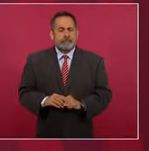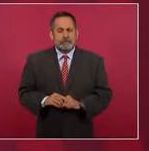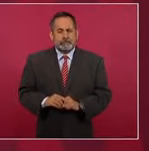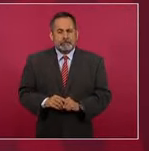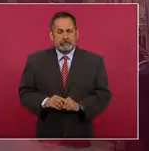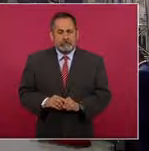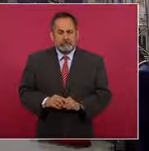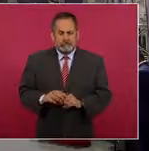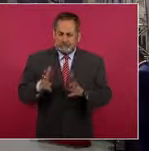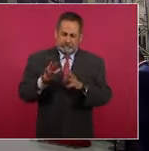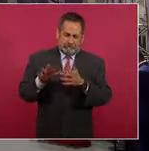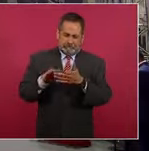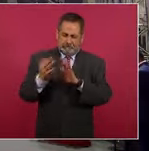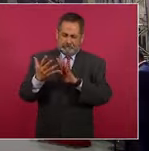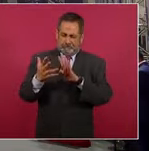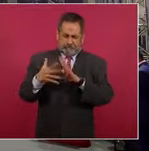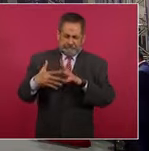o por allá,